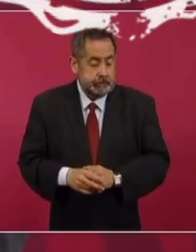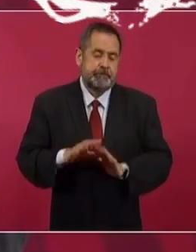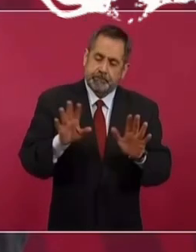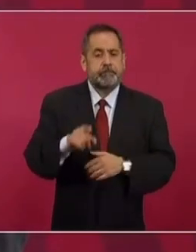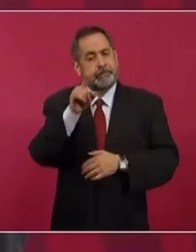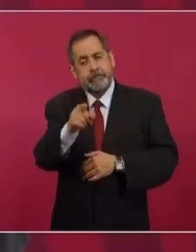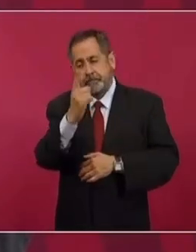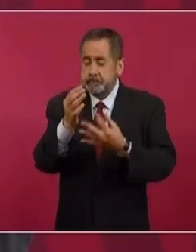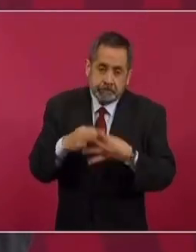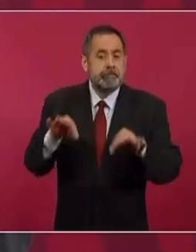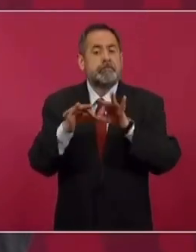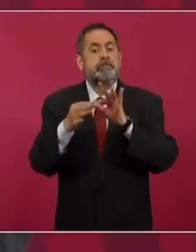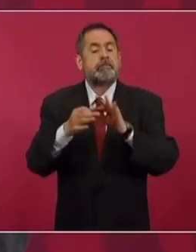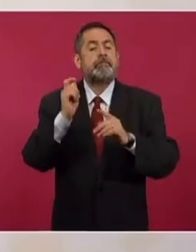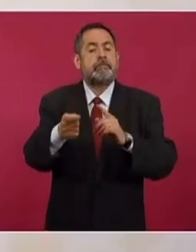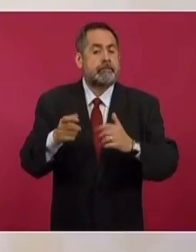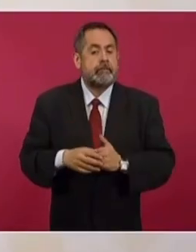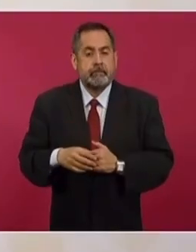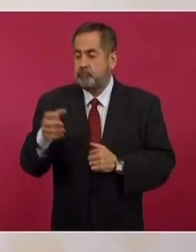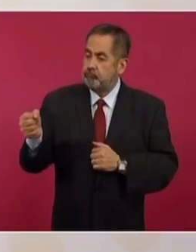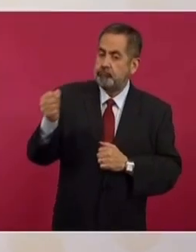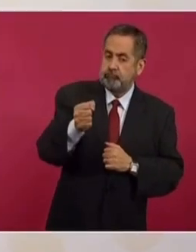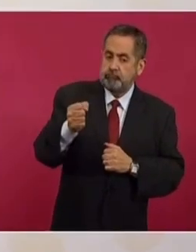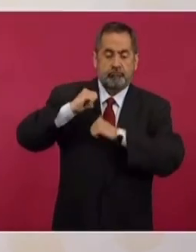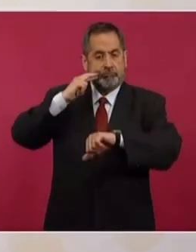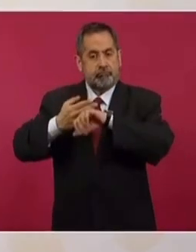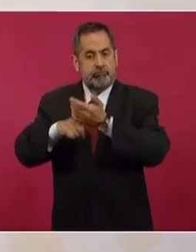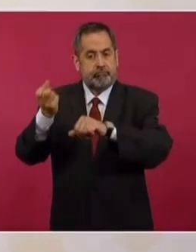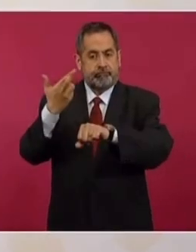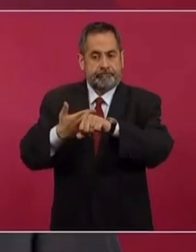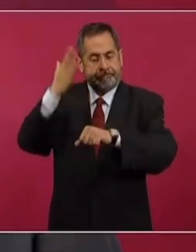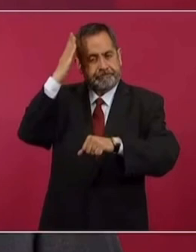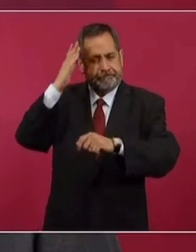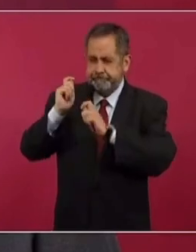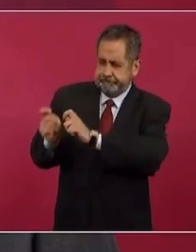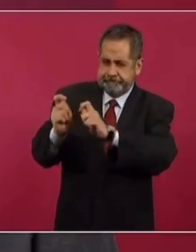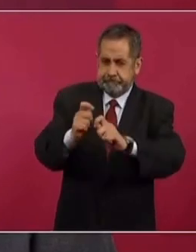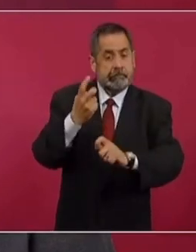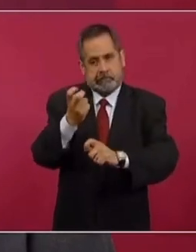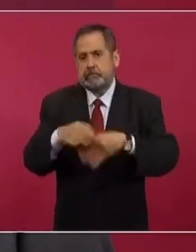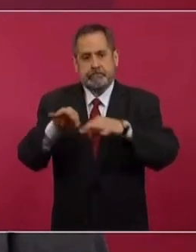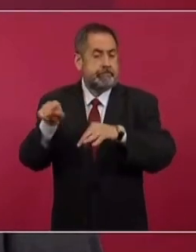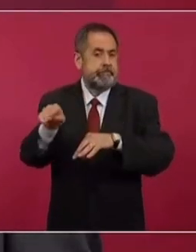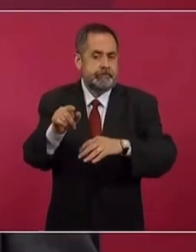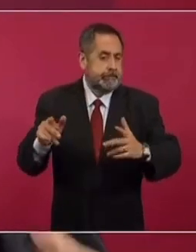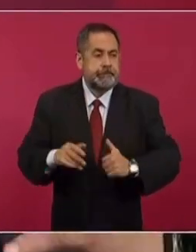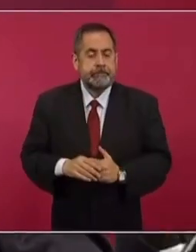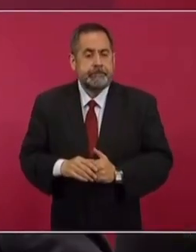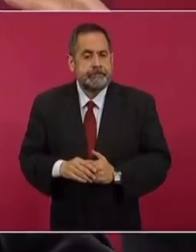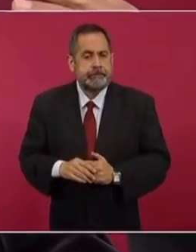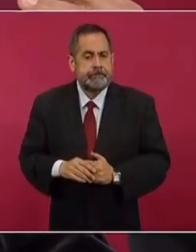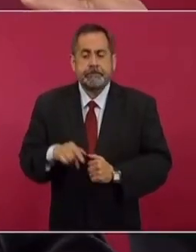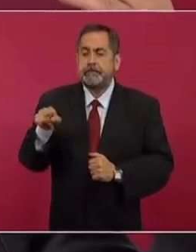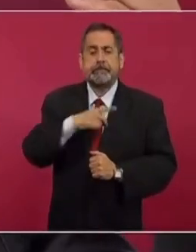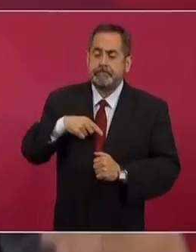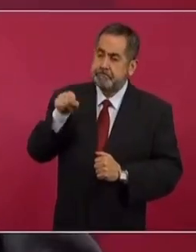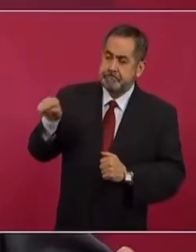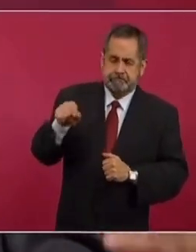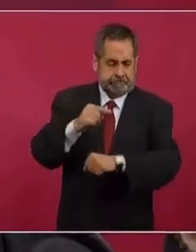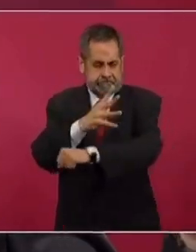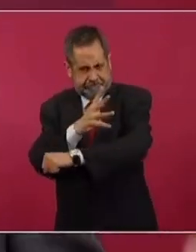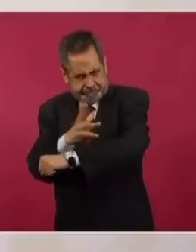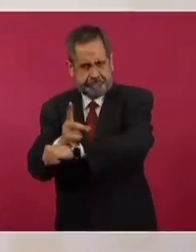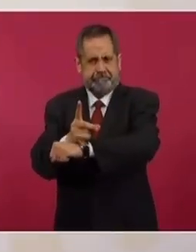es muy importante quiénes ocupan las secretarías. Porque tienen que ser gentes